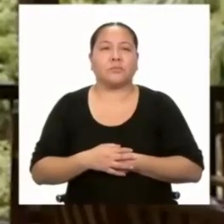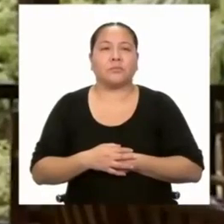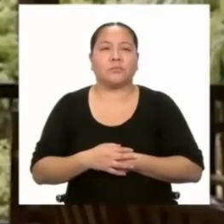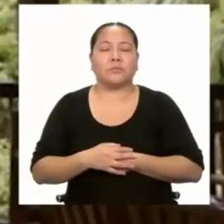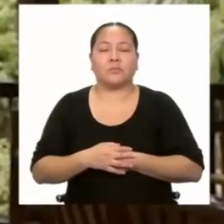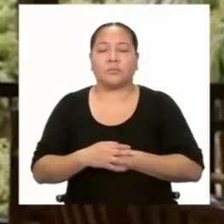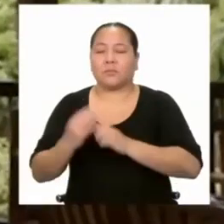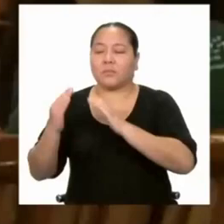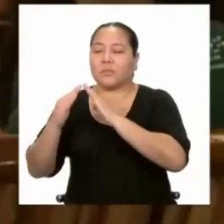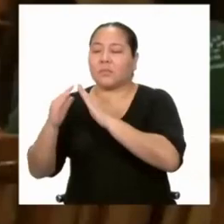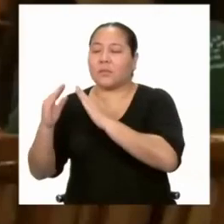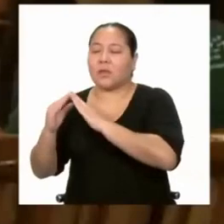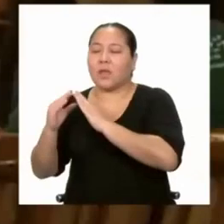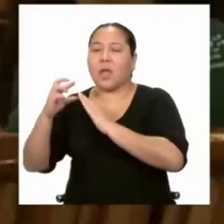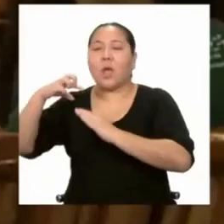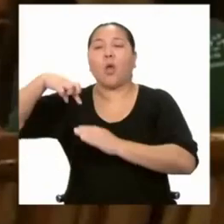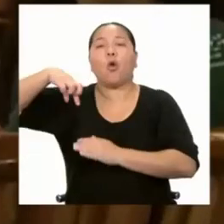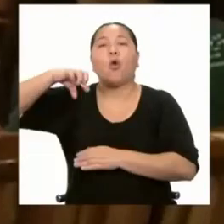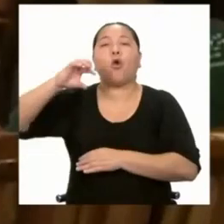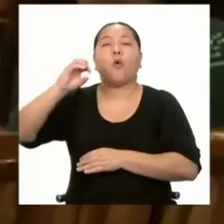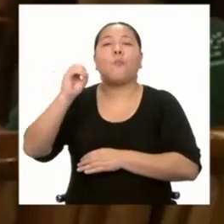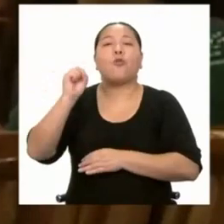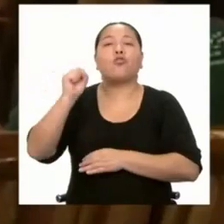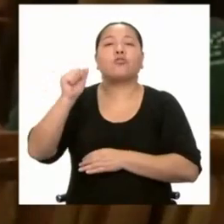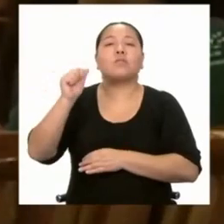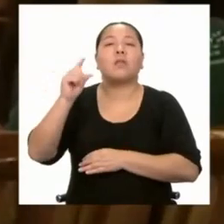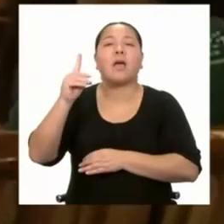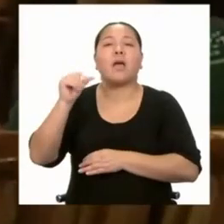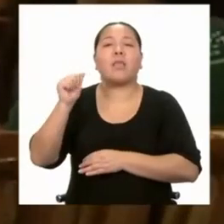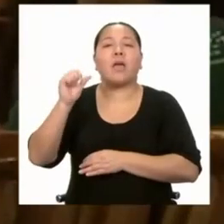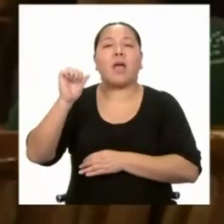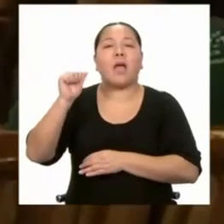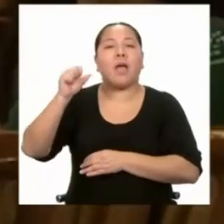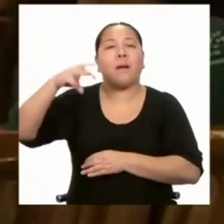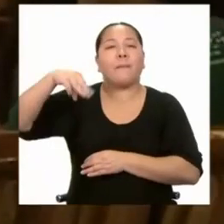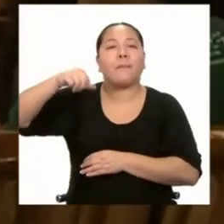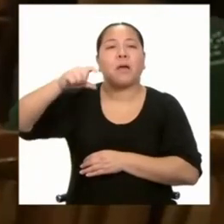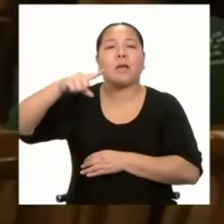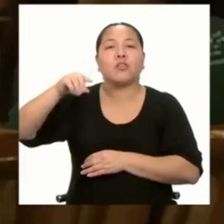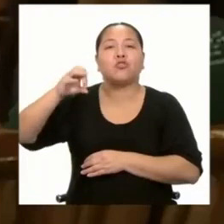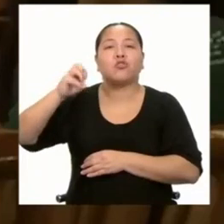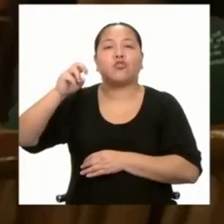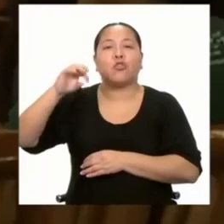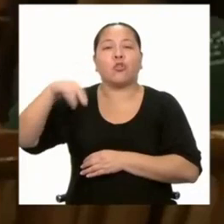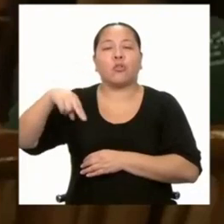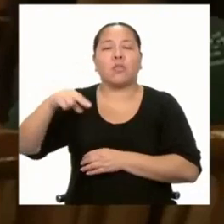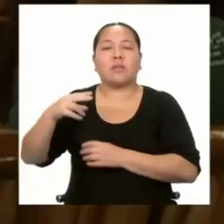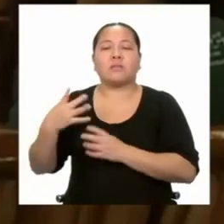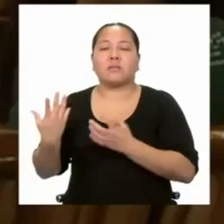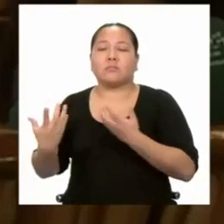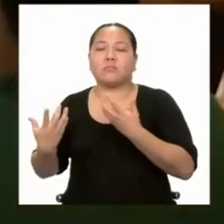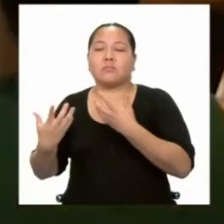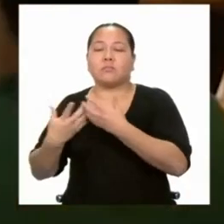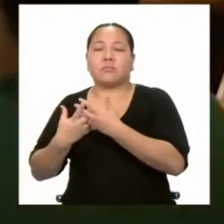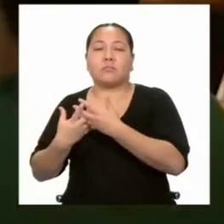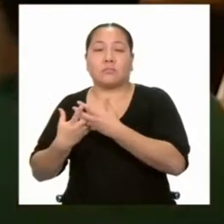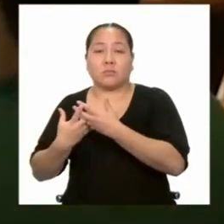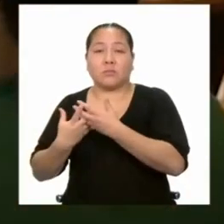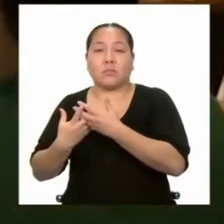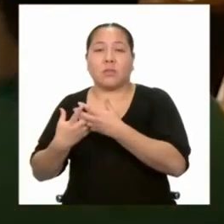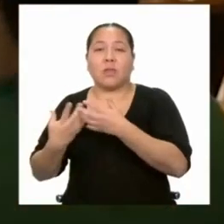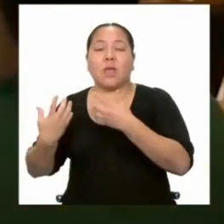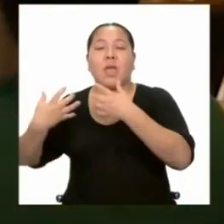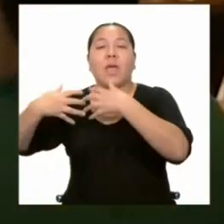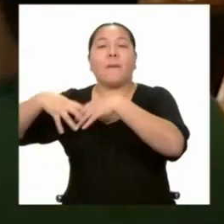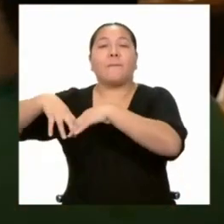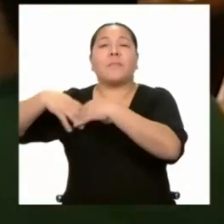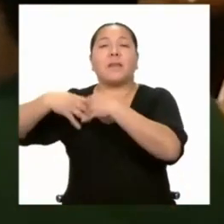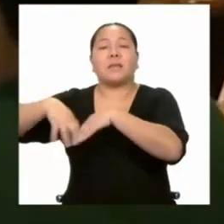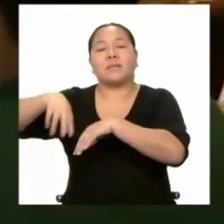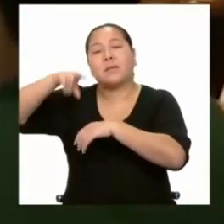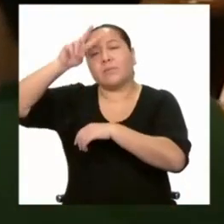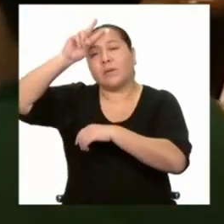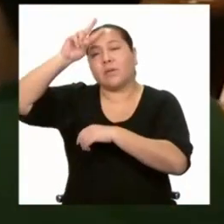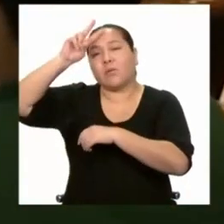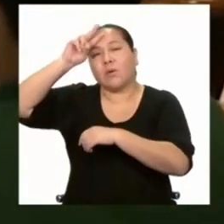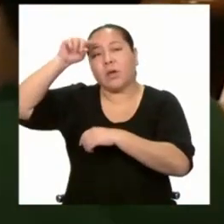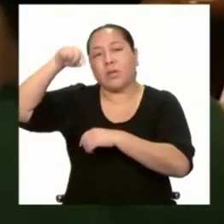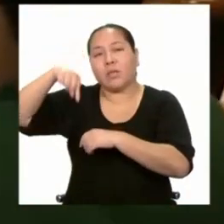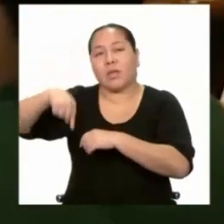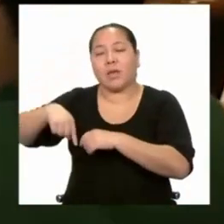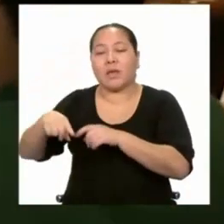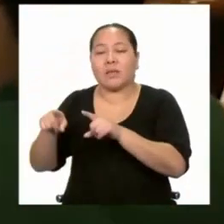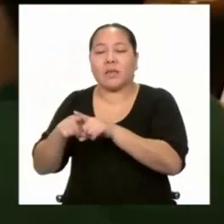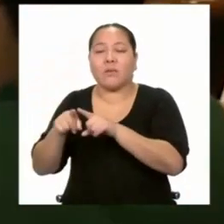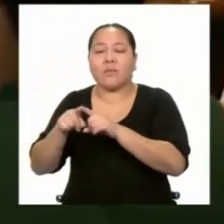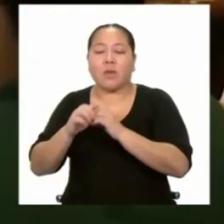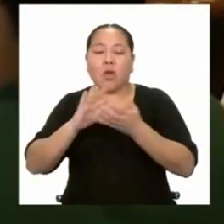Posada Amazonas se inició como una alianza entre la empresa privada peruana Rainforest Expeditions y la comunidad nativa